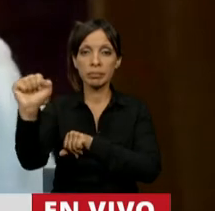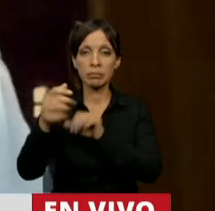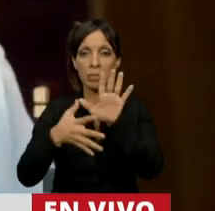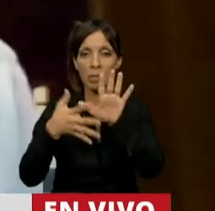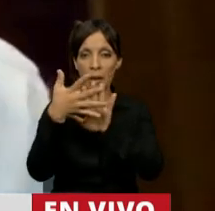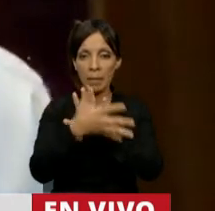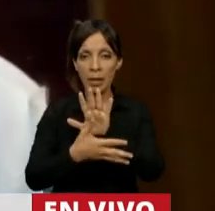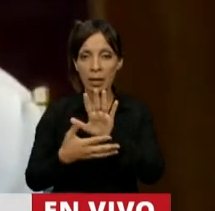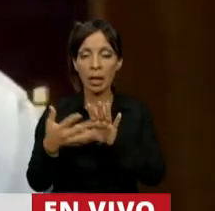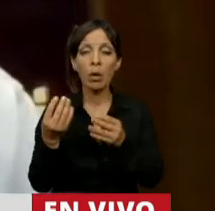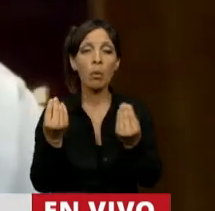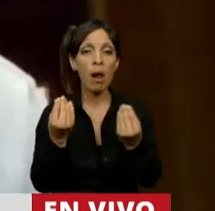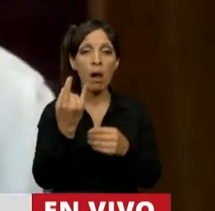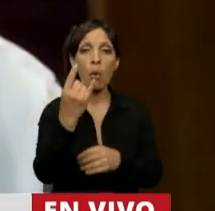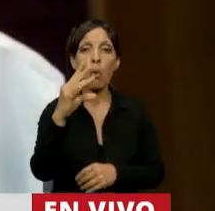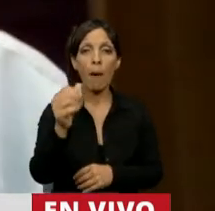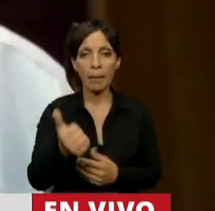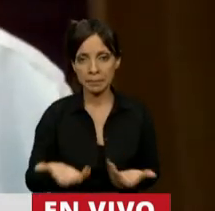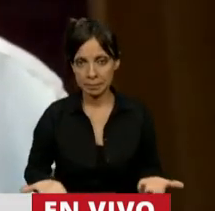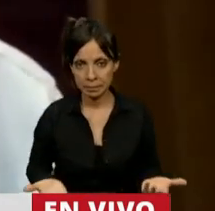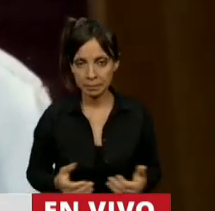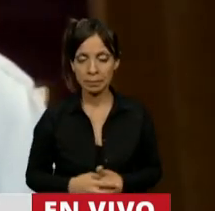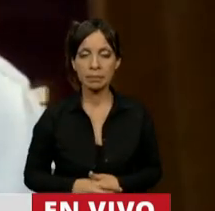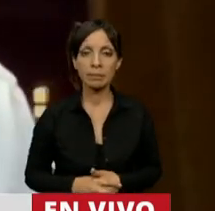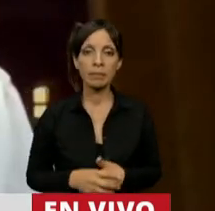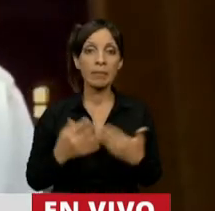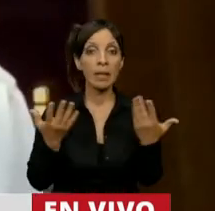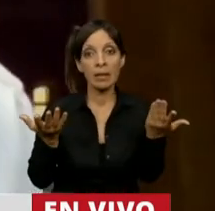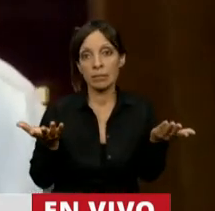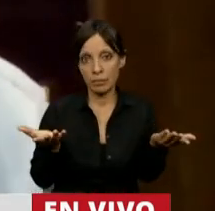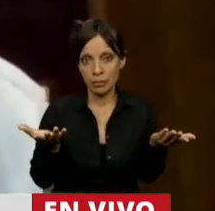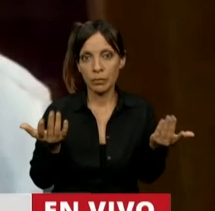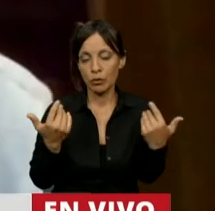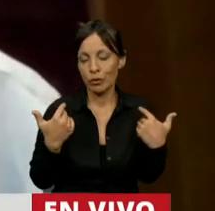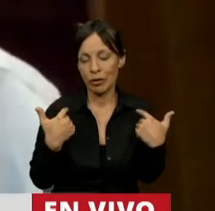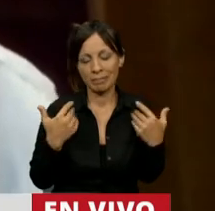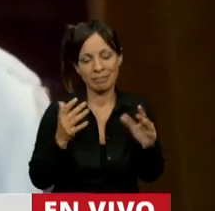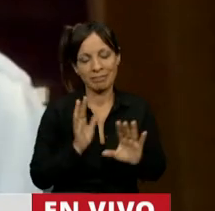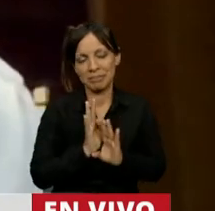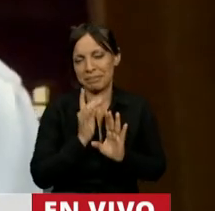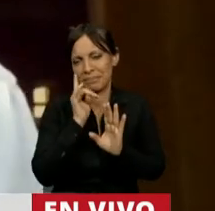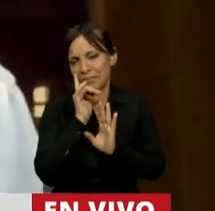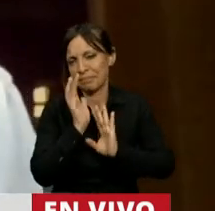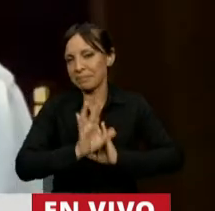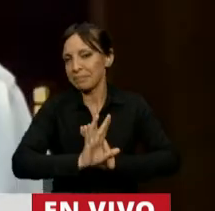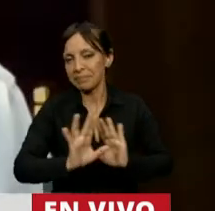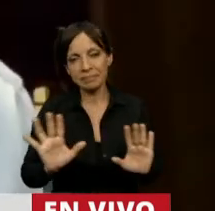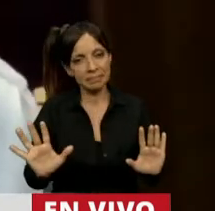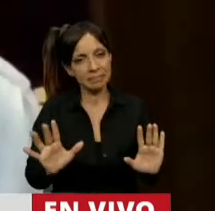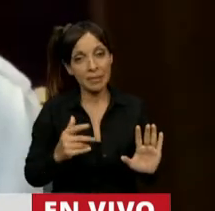la Universidad de Buenos Aires. Por lo tanto, estoy a años luz de